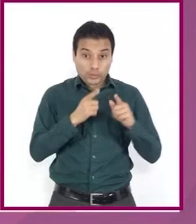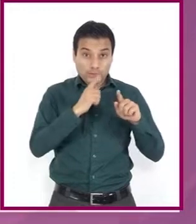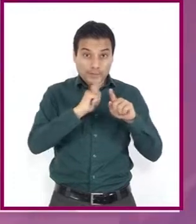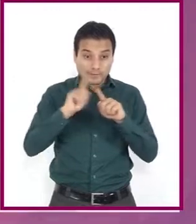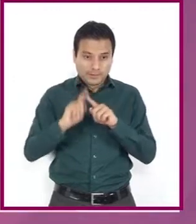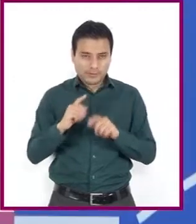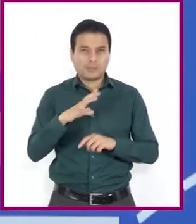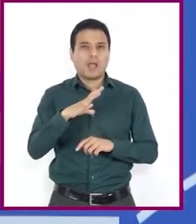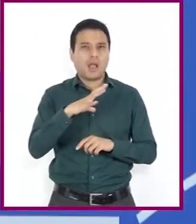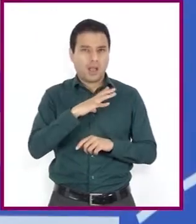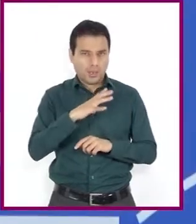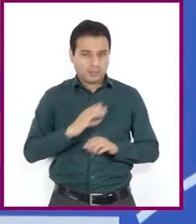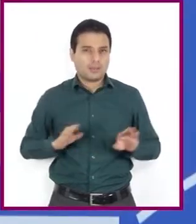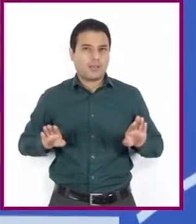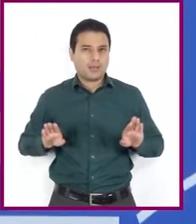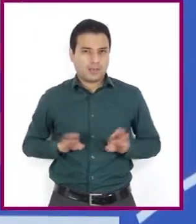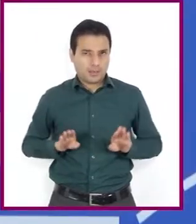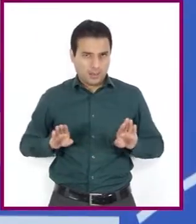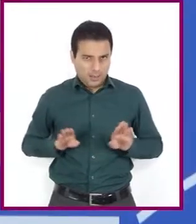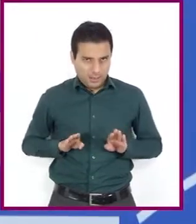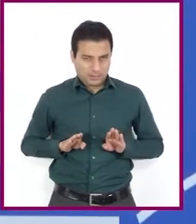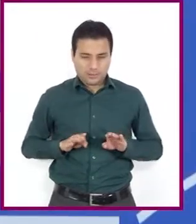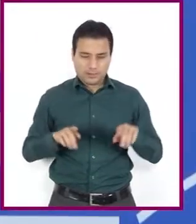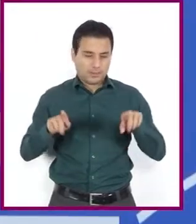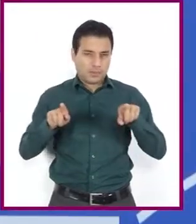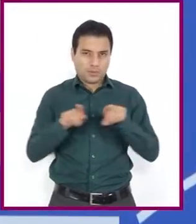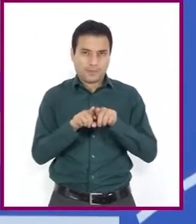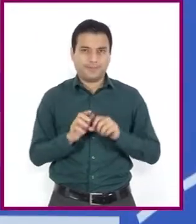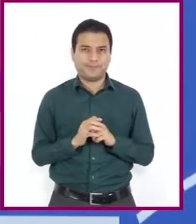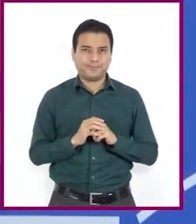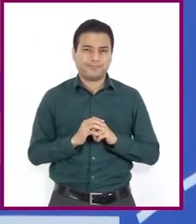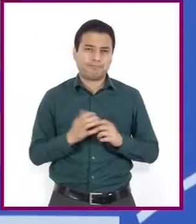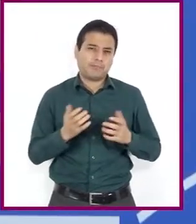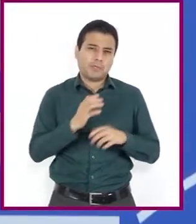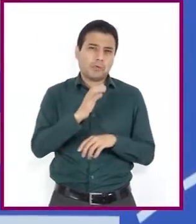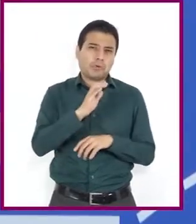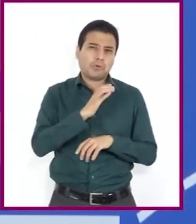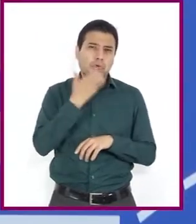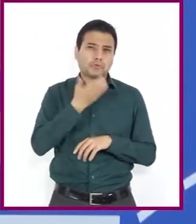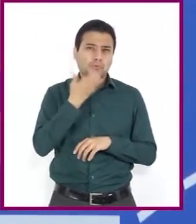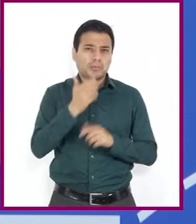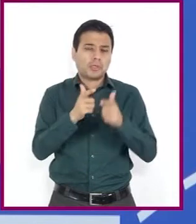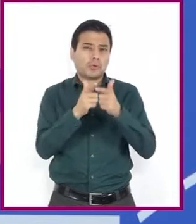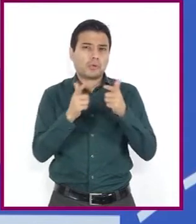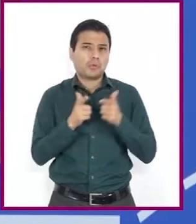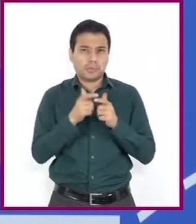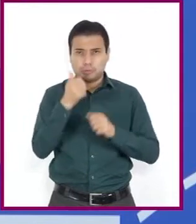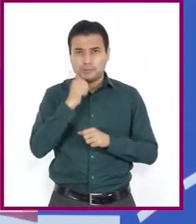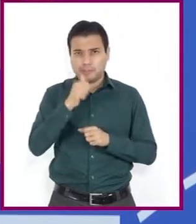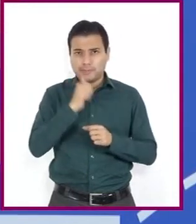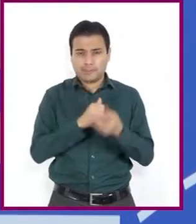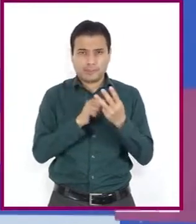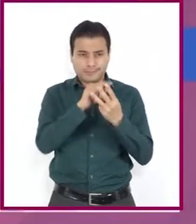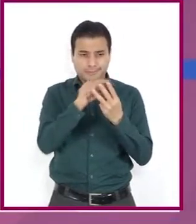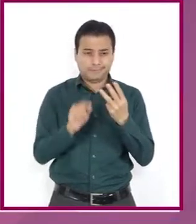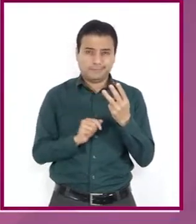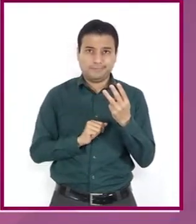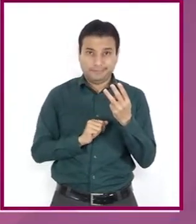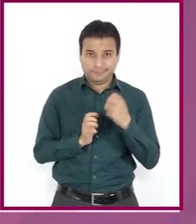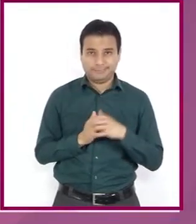características comunes. Tradicionalmente, las obras literarias se han agrupado en tres grandes